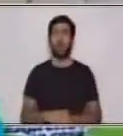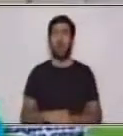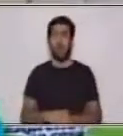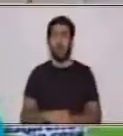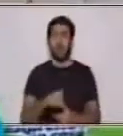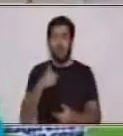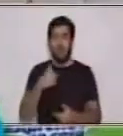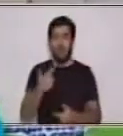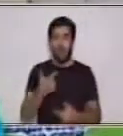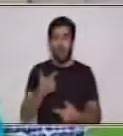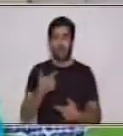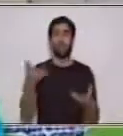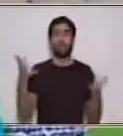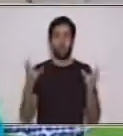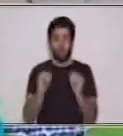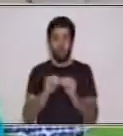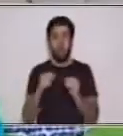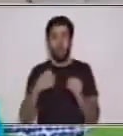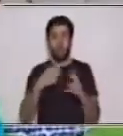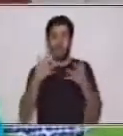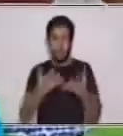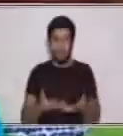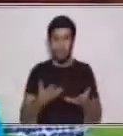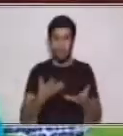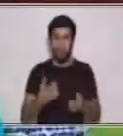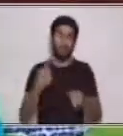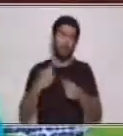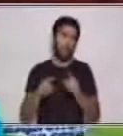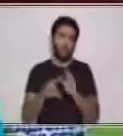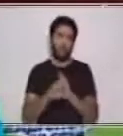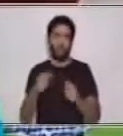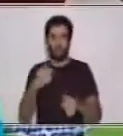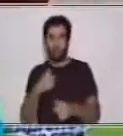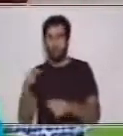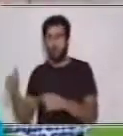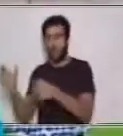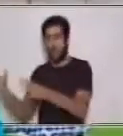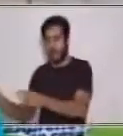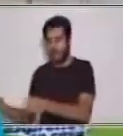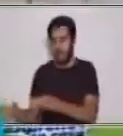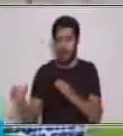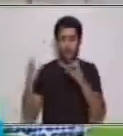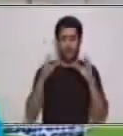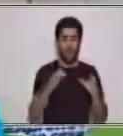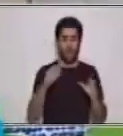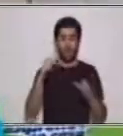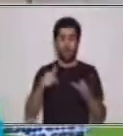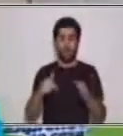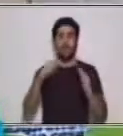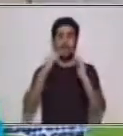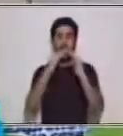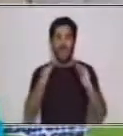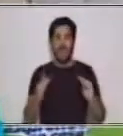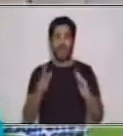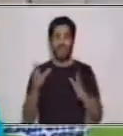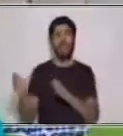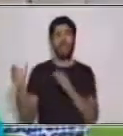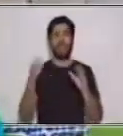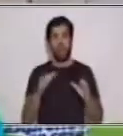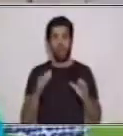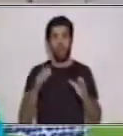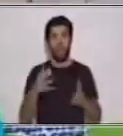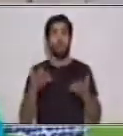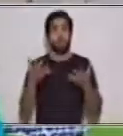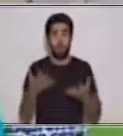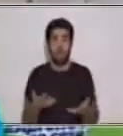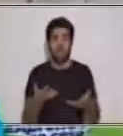una cantidad en peso. Pero si yo vengo y me jalo una maleta un poco más grande, ¿va a cambiar